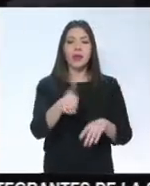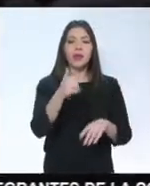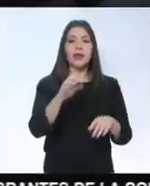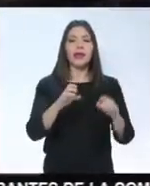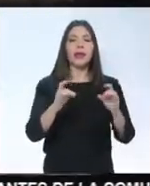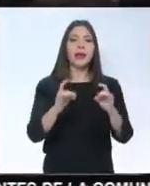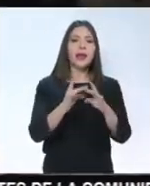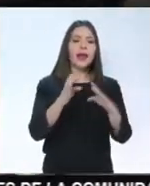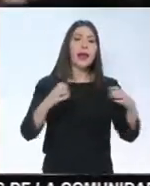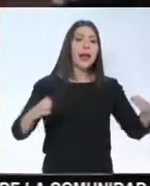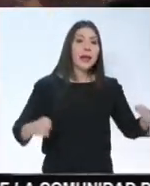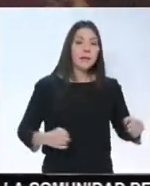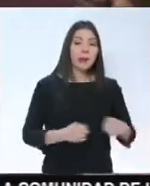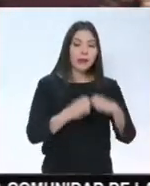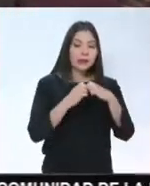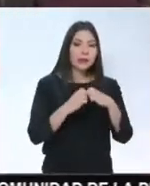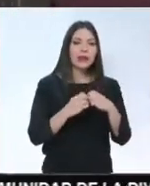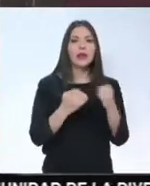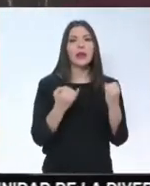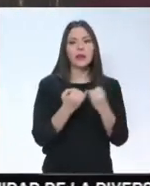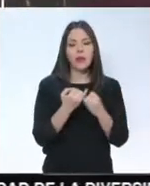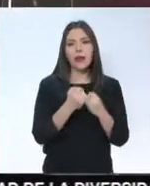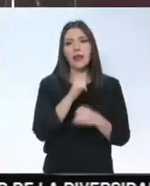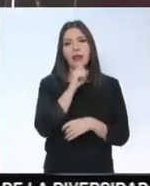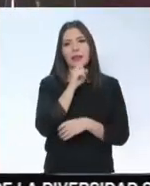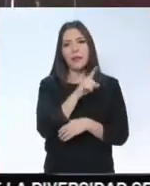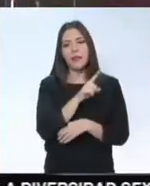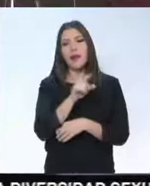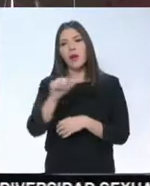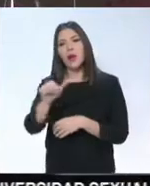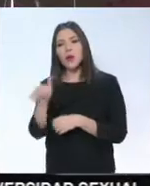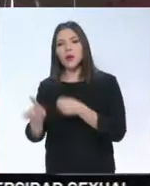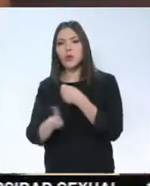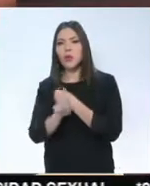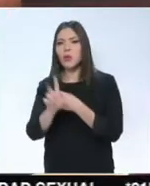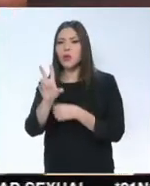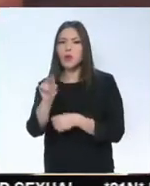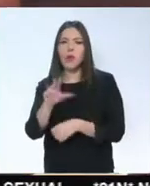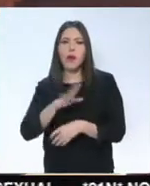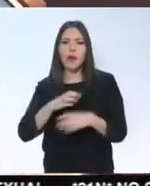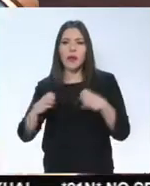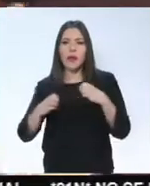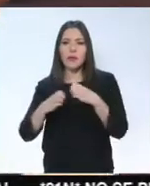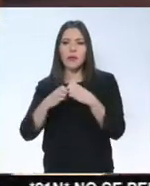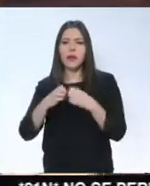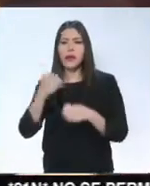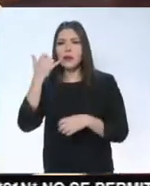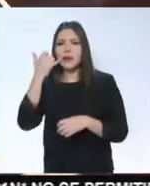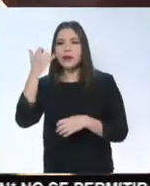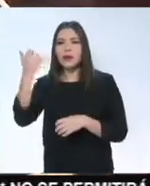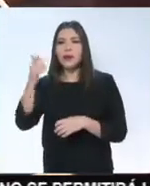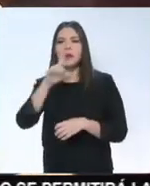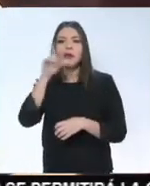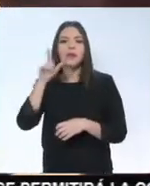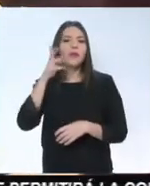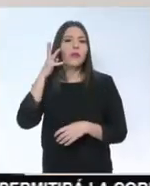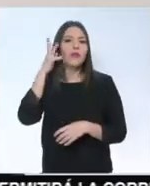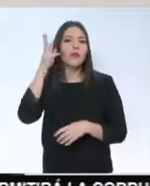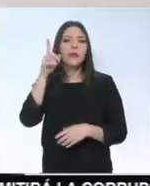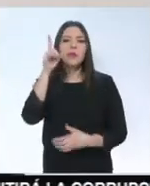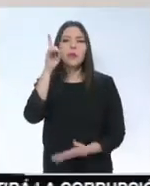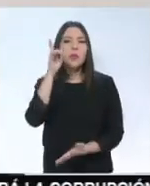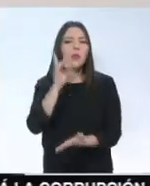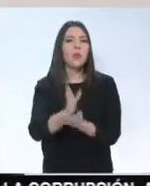de emergencia, y que también entonces para eventos no emergencia pues nada más se marque en un futuro un solo número y en